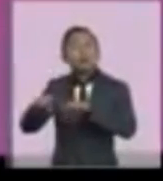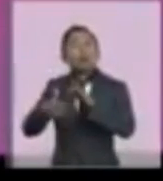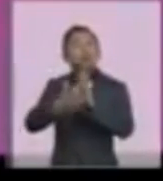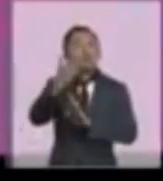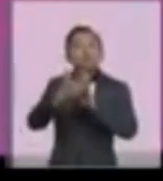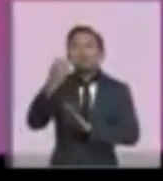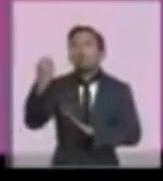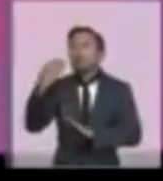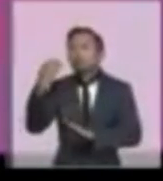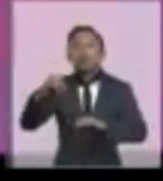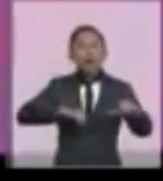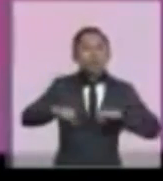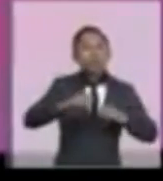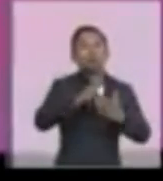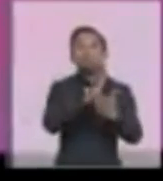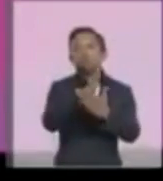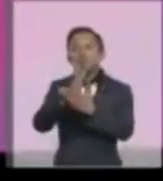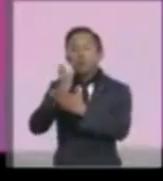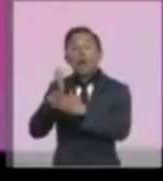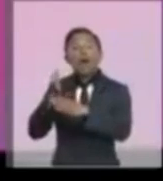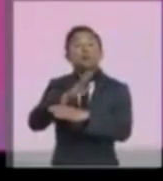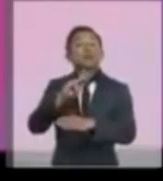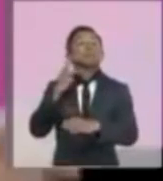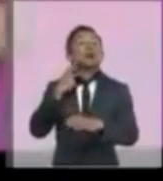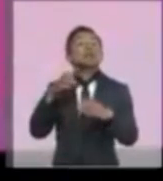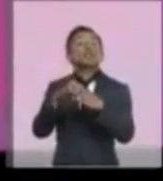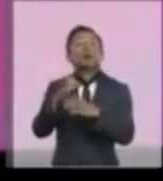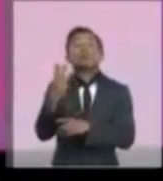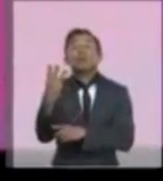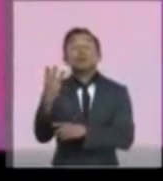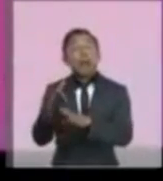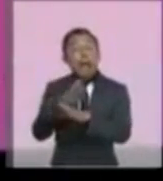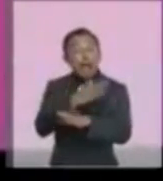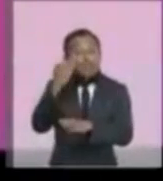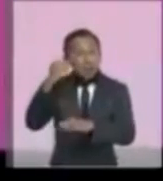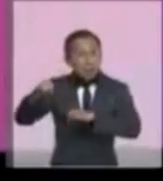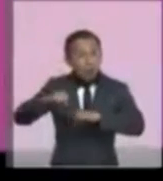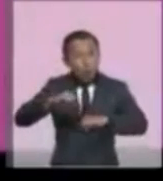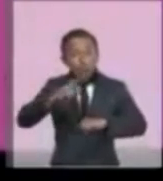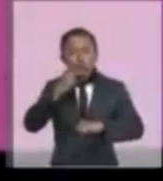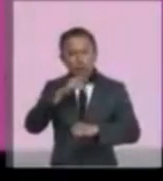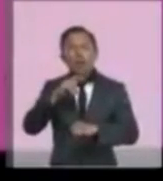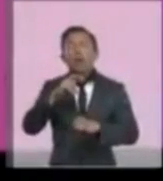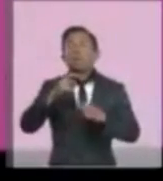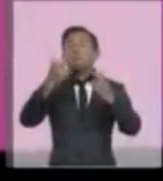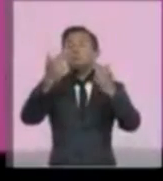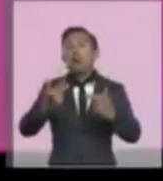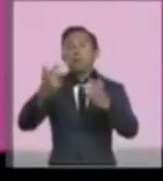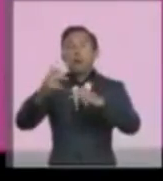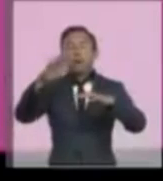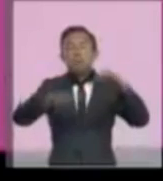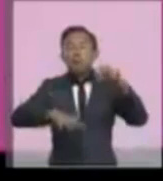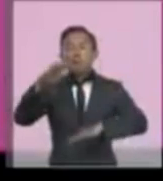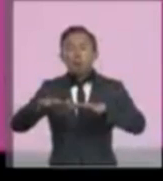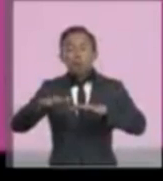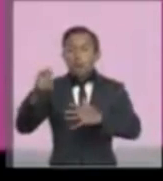Los tres partidos dijeron en su momento que le iban a dar toda la prerrogativa pública a los afectados por el sismo. Gracias. Y no les han